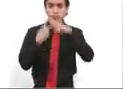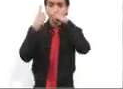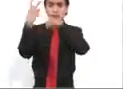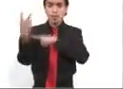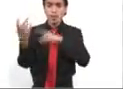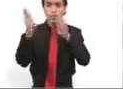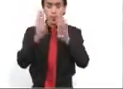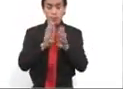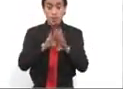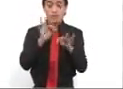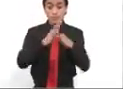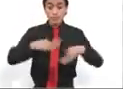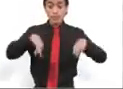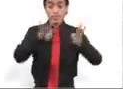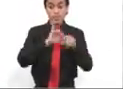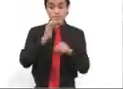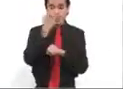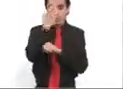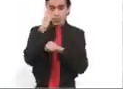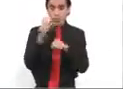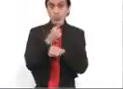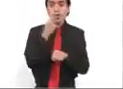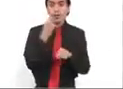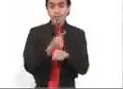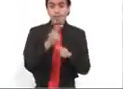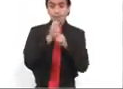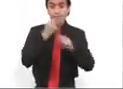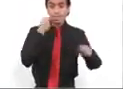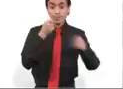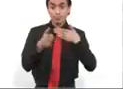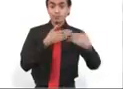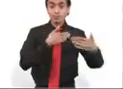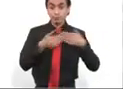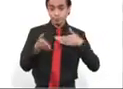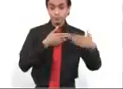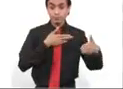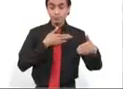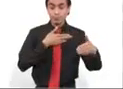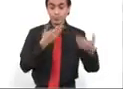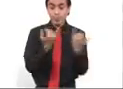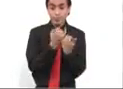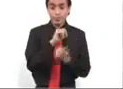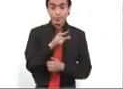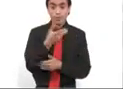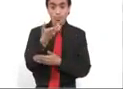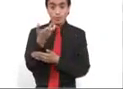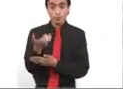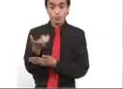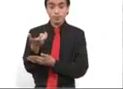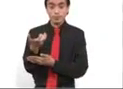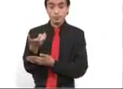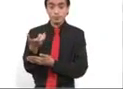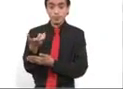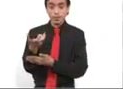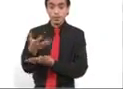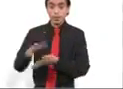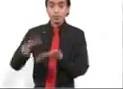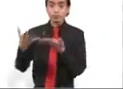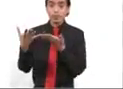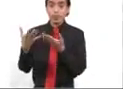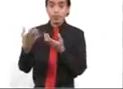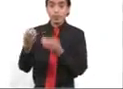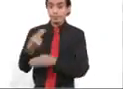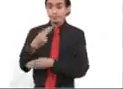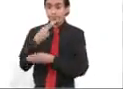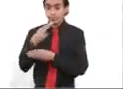se conozca porque tiene que ver con la modernización del transporte, pero también con la operación, digamos, y